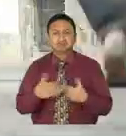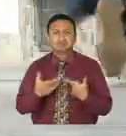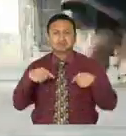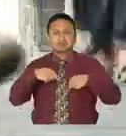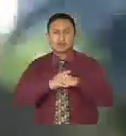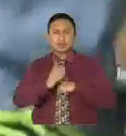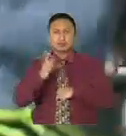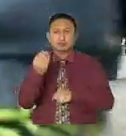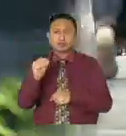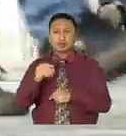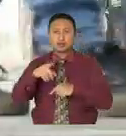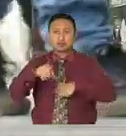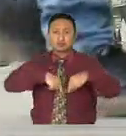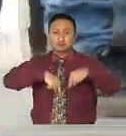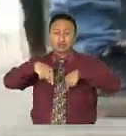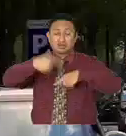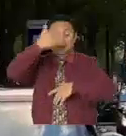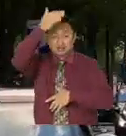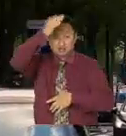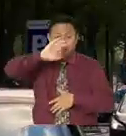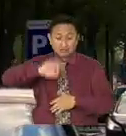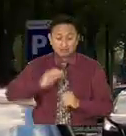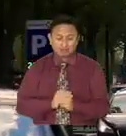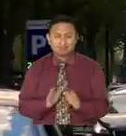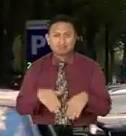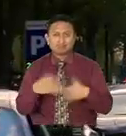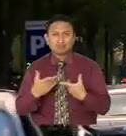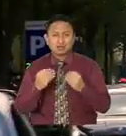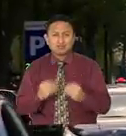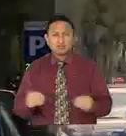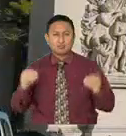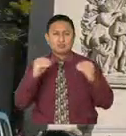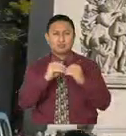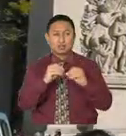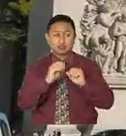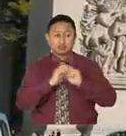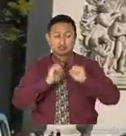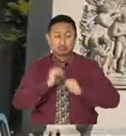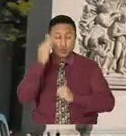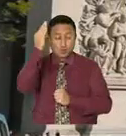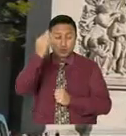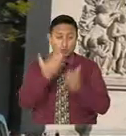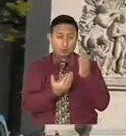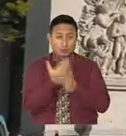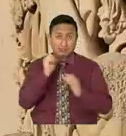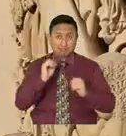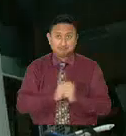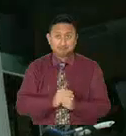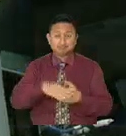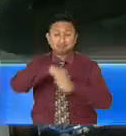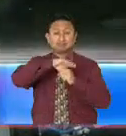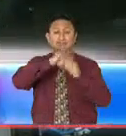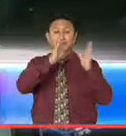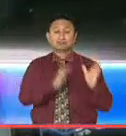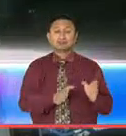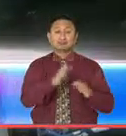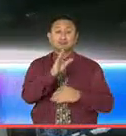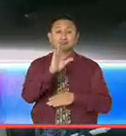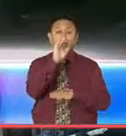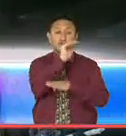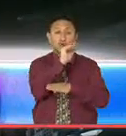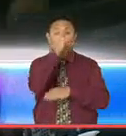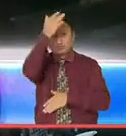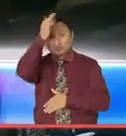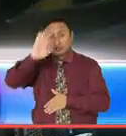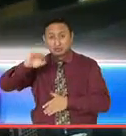los jóvenes ecuatorianos y franceses que buscan generar una nueva opción para su futuro, las cancillerías de Francia y Ecuador firmaron un convenio